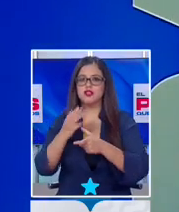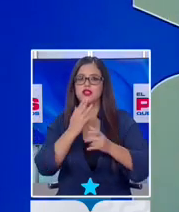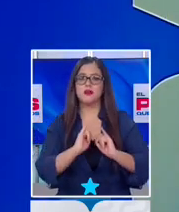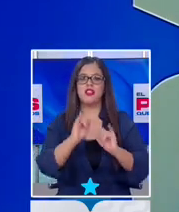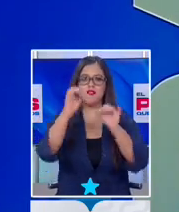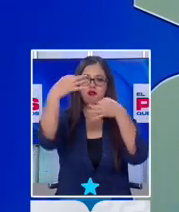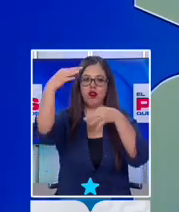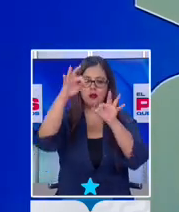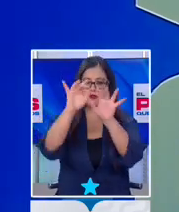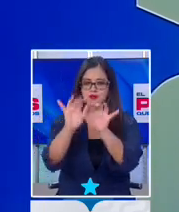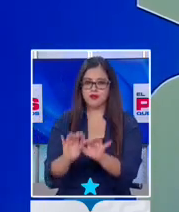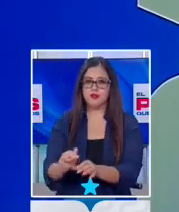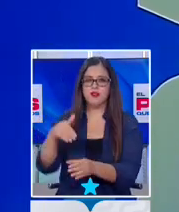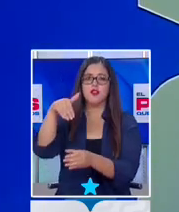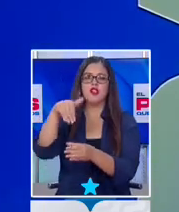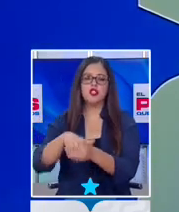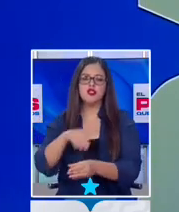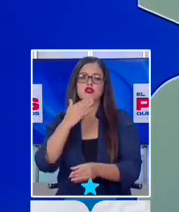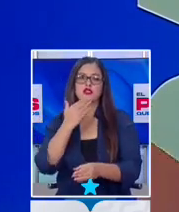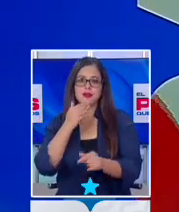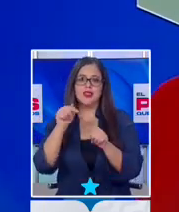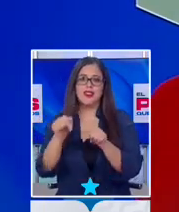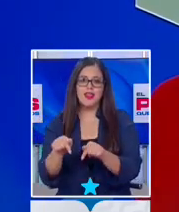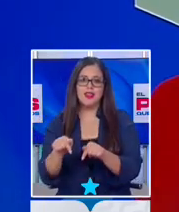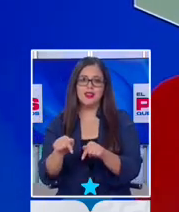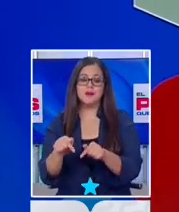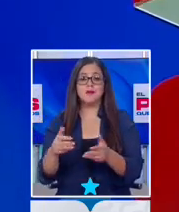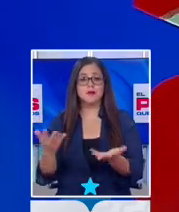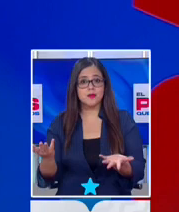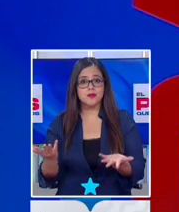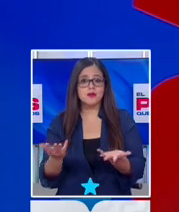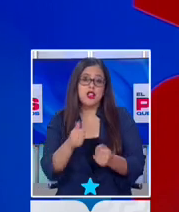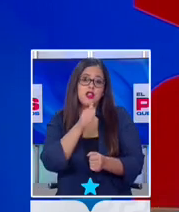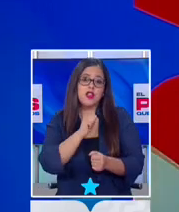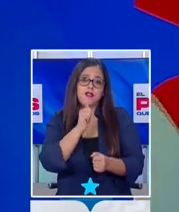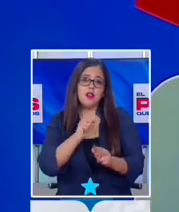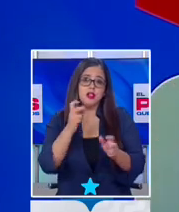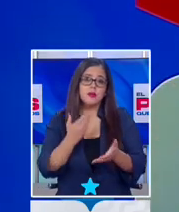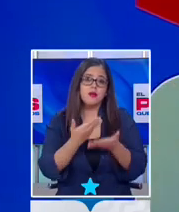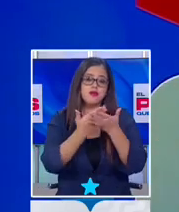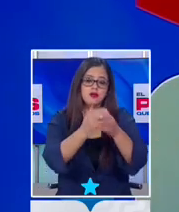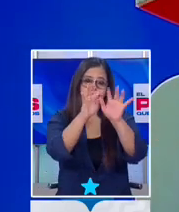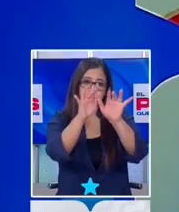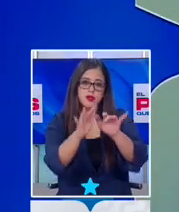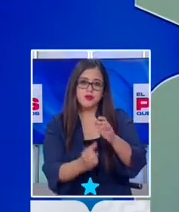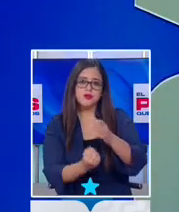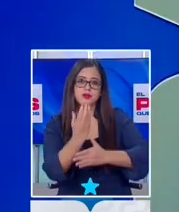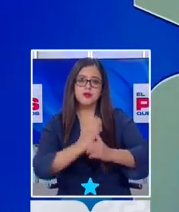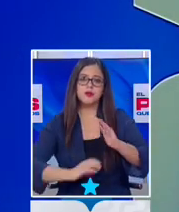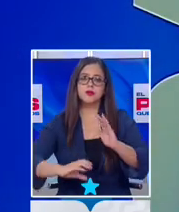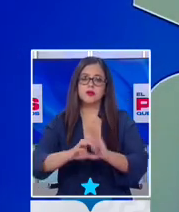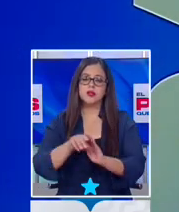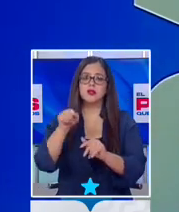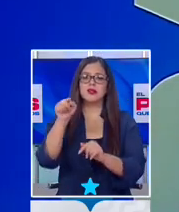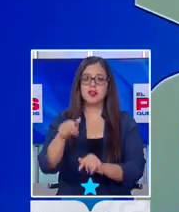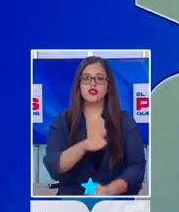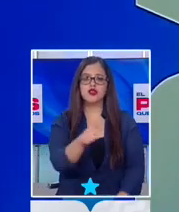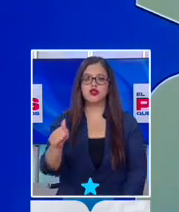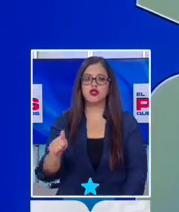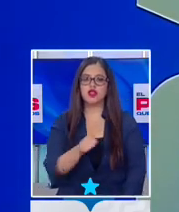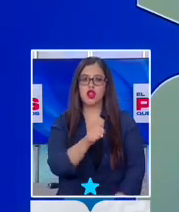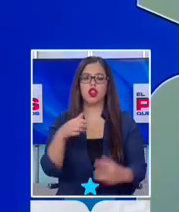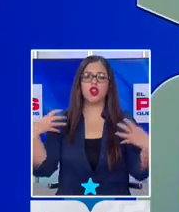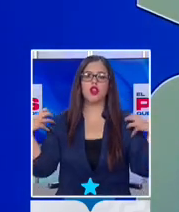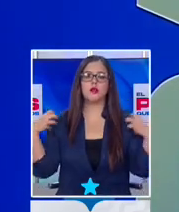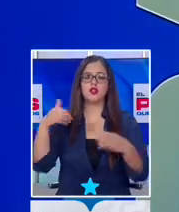informes las votaciones también en el pleno y por supuesto lo que va quedando en la propuesta de nueva constitución que nos va a tocar a todos y todas